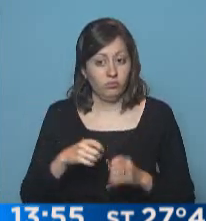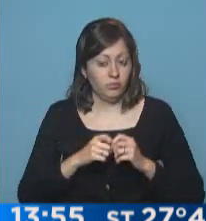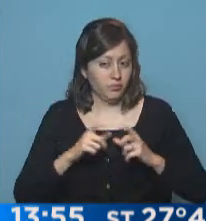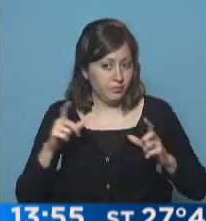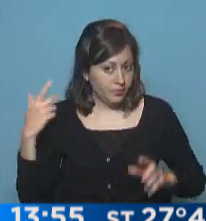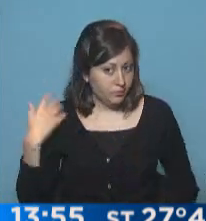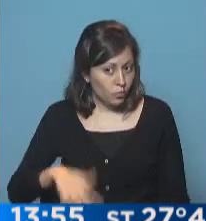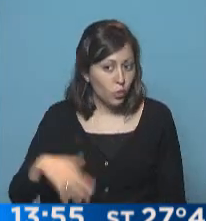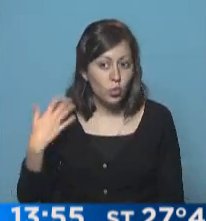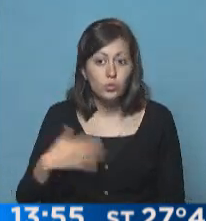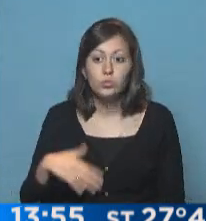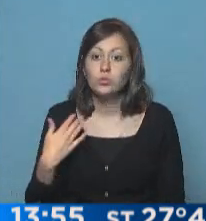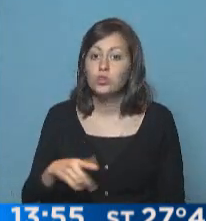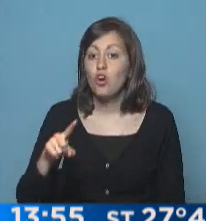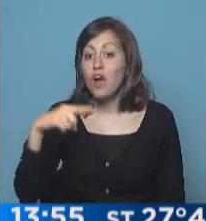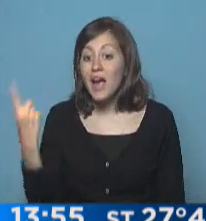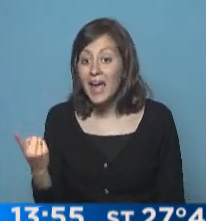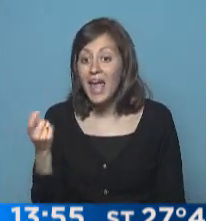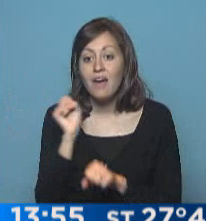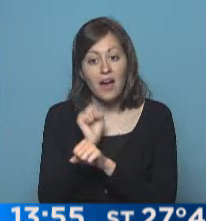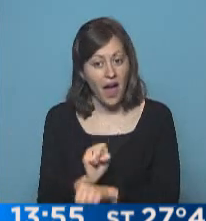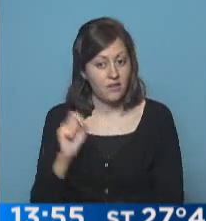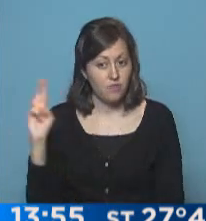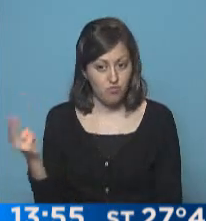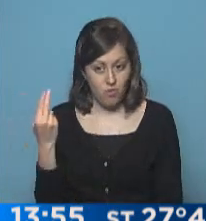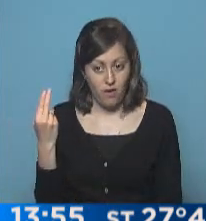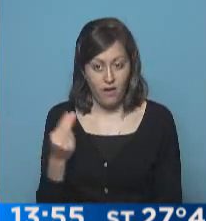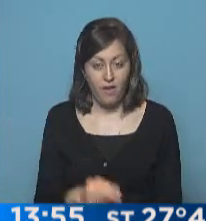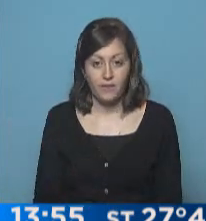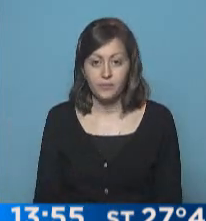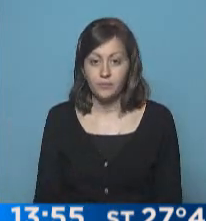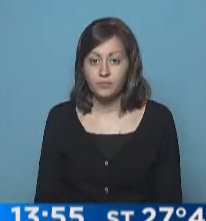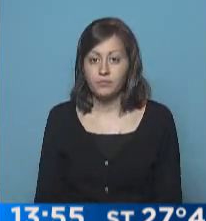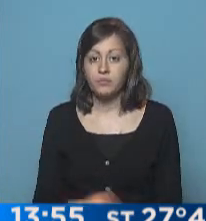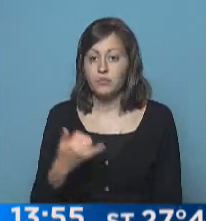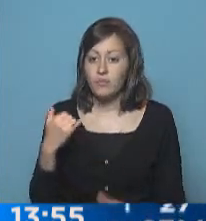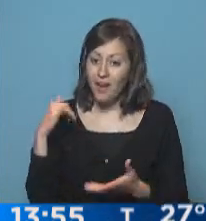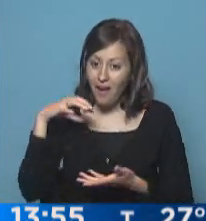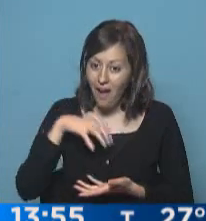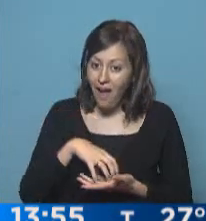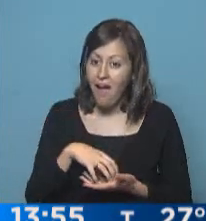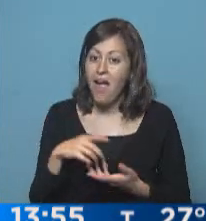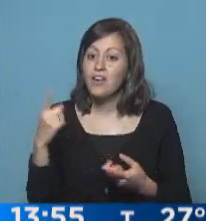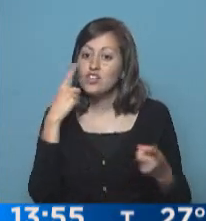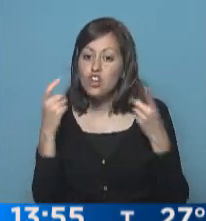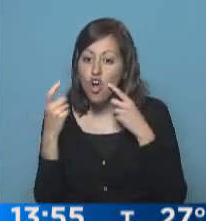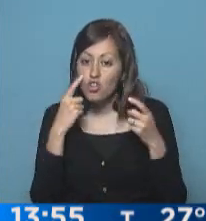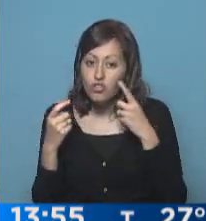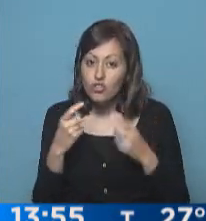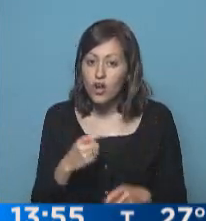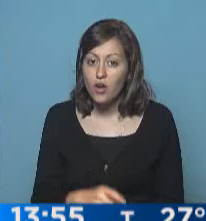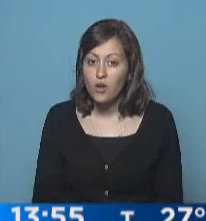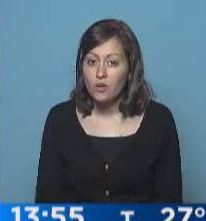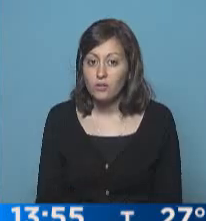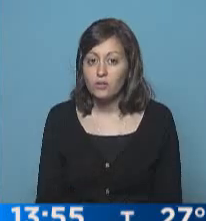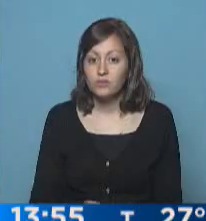alto incluso que las muertes en cárceles el órgano de revisión controla las condiciones de internación recordemos que ya